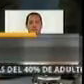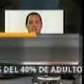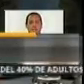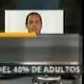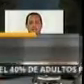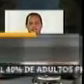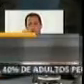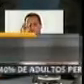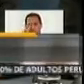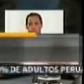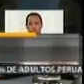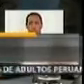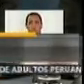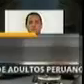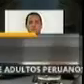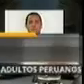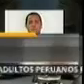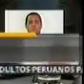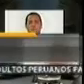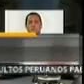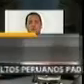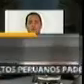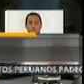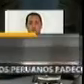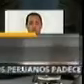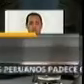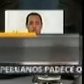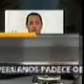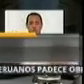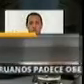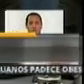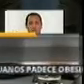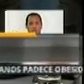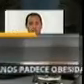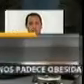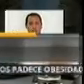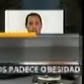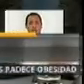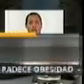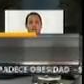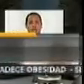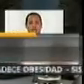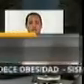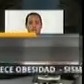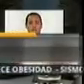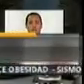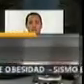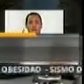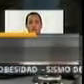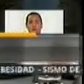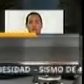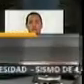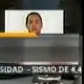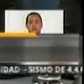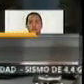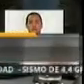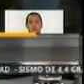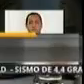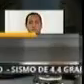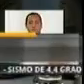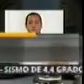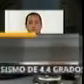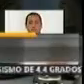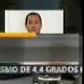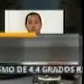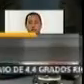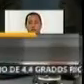intereses de la nación. Fue una reunión realizada en el Palacio Nacional de Justicia, en